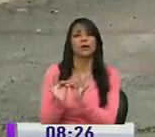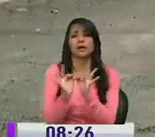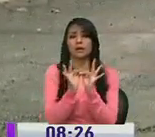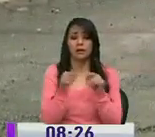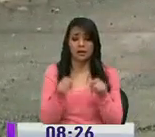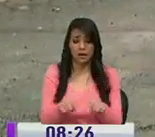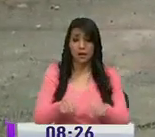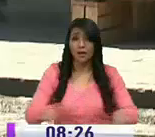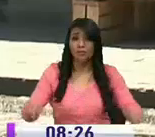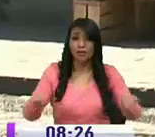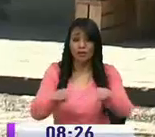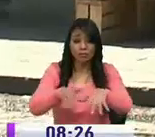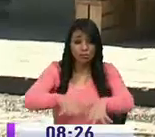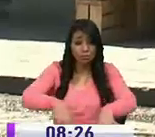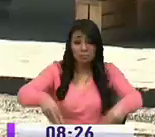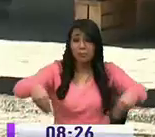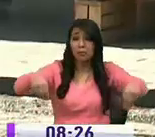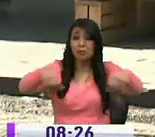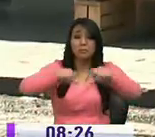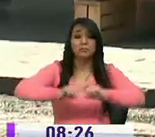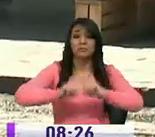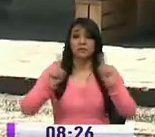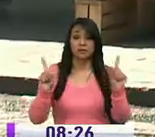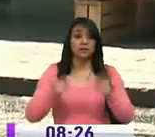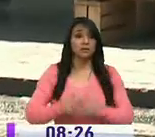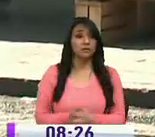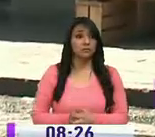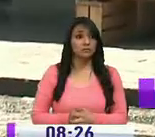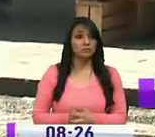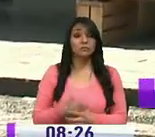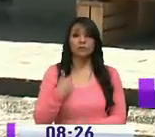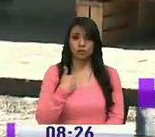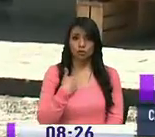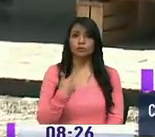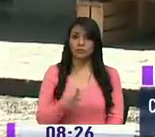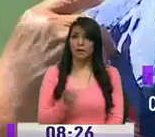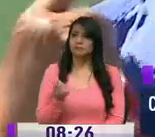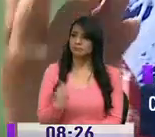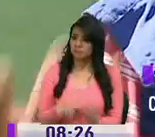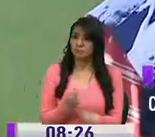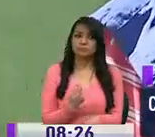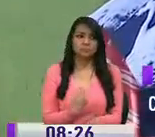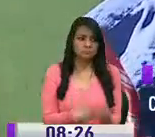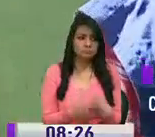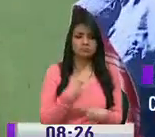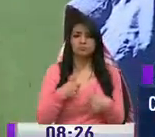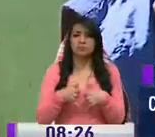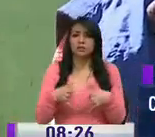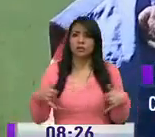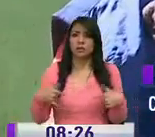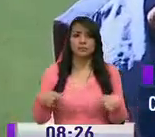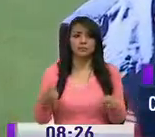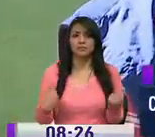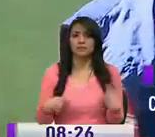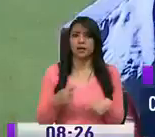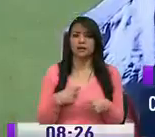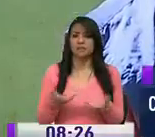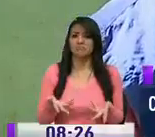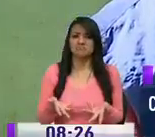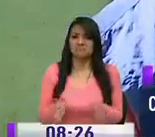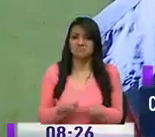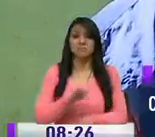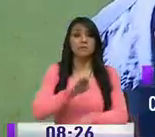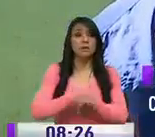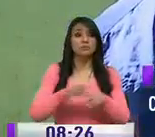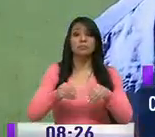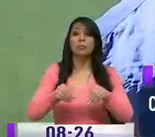Porque todo esto se hace puro polvo. Nosotros tenemos las ventitas aquí. Y no se vende nada porque por el motivo del